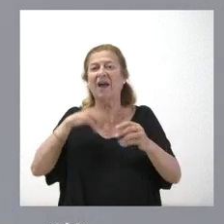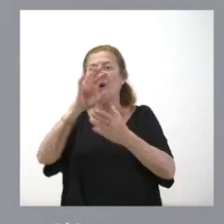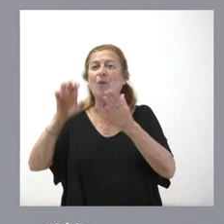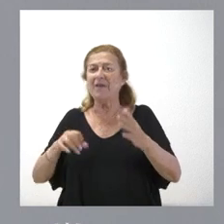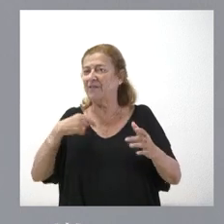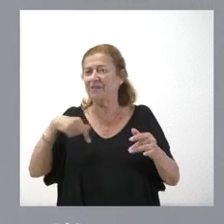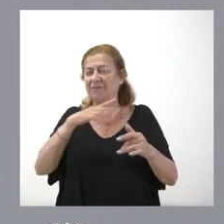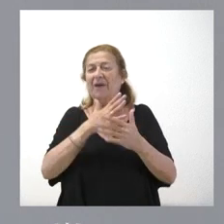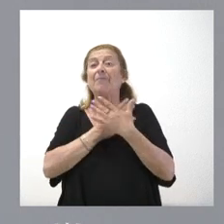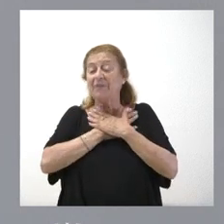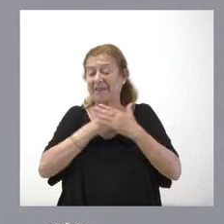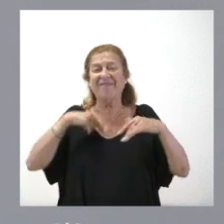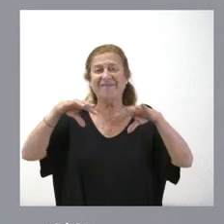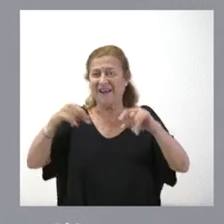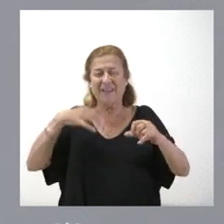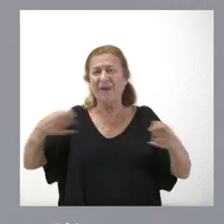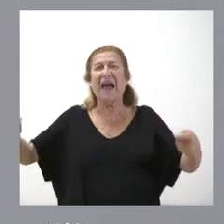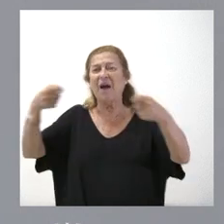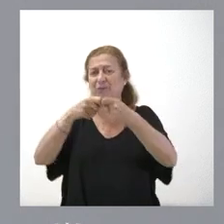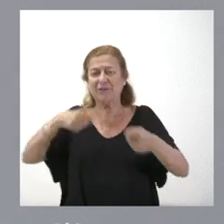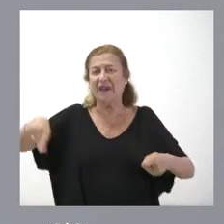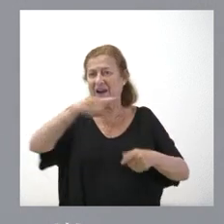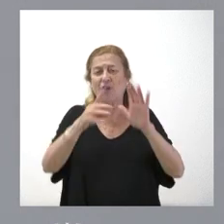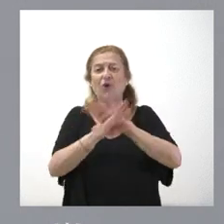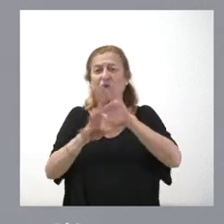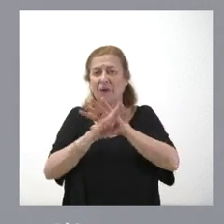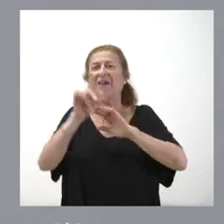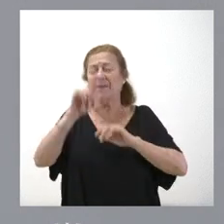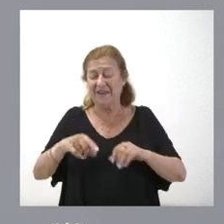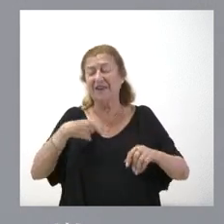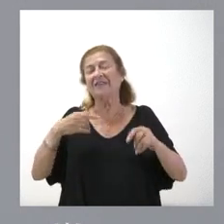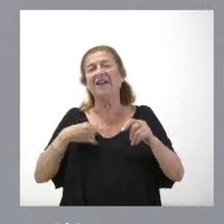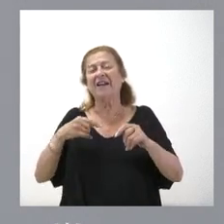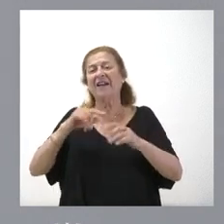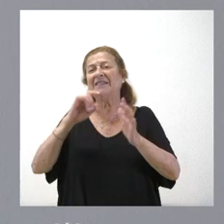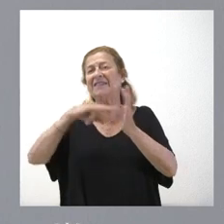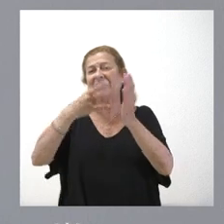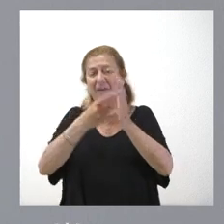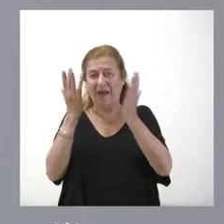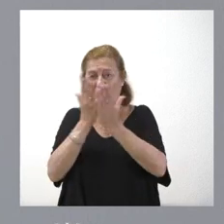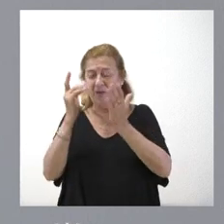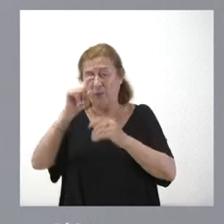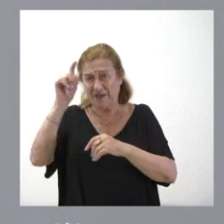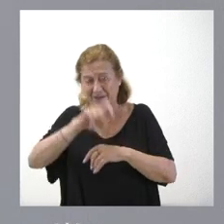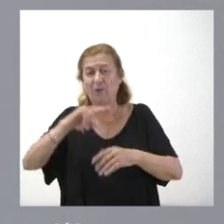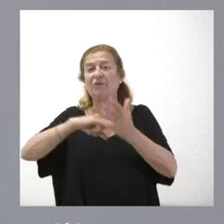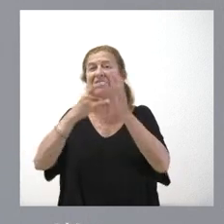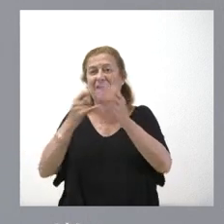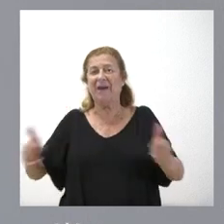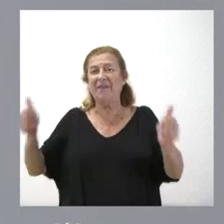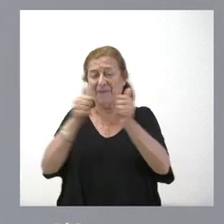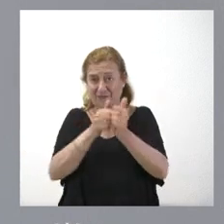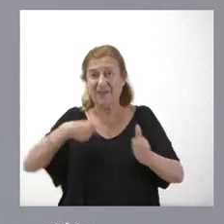esta tierra tenemos que vamos saben ustedes el liderazgo en el sistema educativo el liderazgo en el sistema de dependencia Somos la primera de España entre las